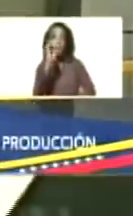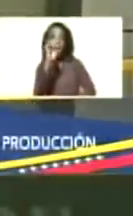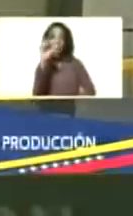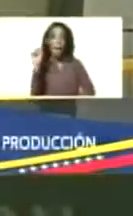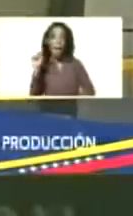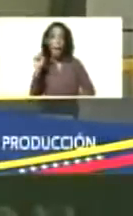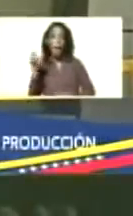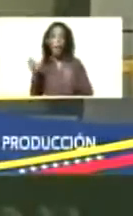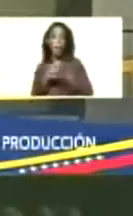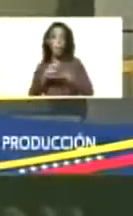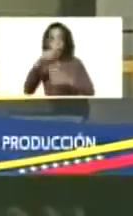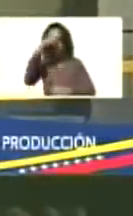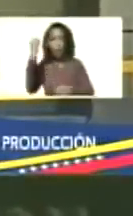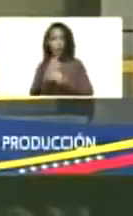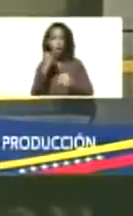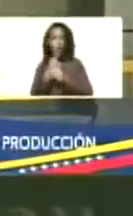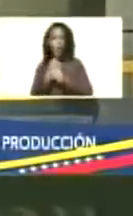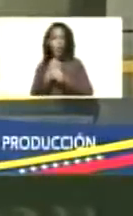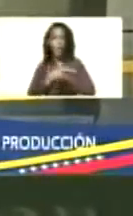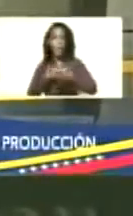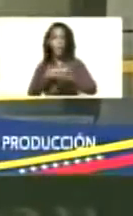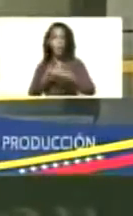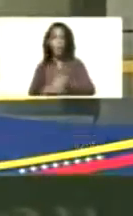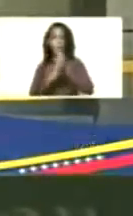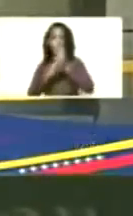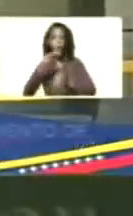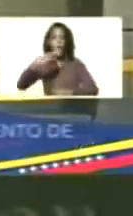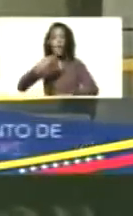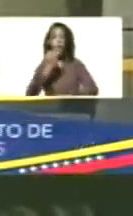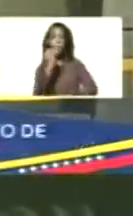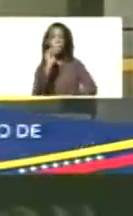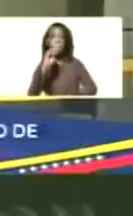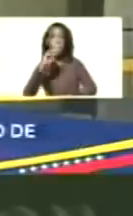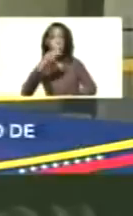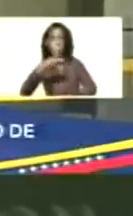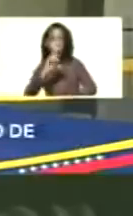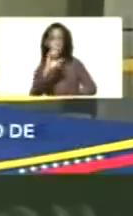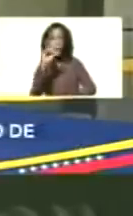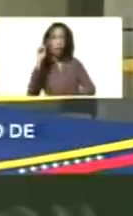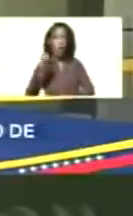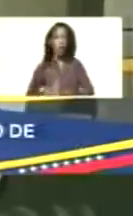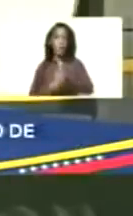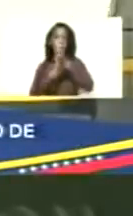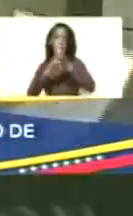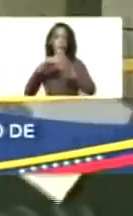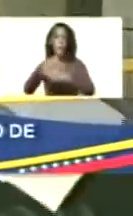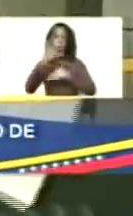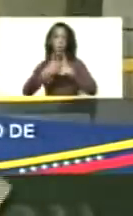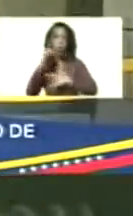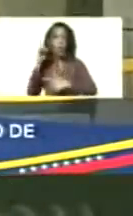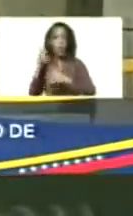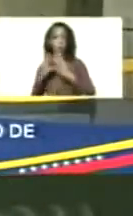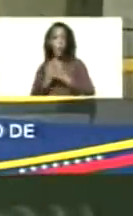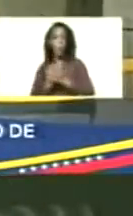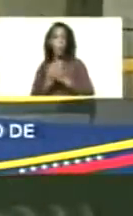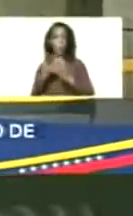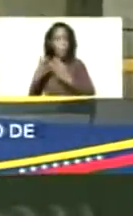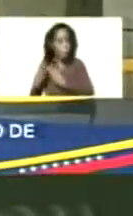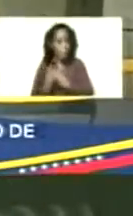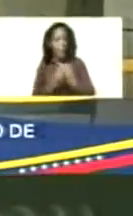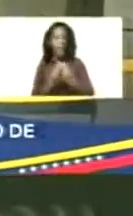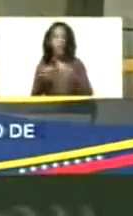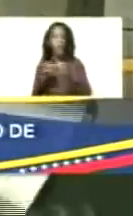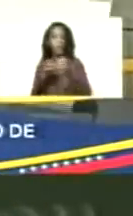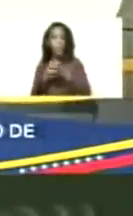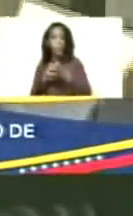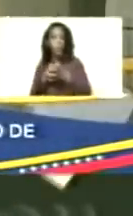del ministro Hipólito, que es uno de los artífices, líderes de este proyecto, compañeros del sindicato, compañero